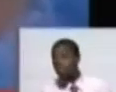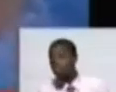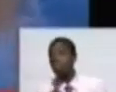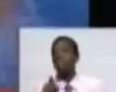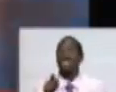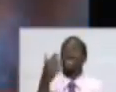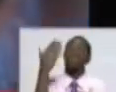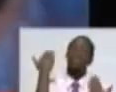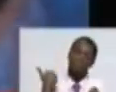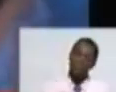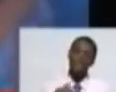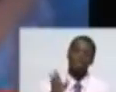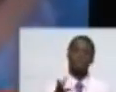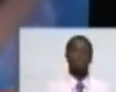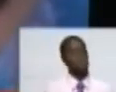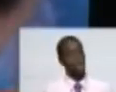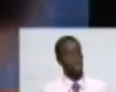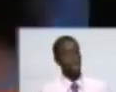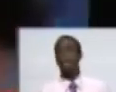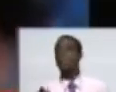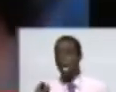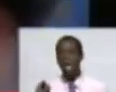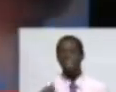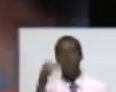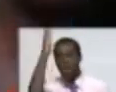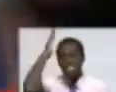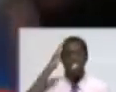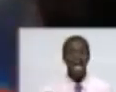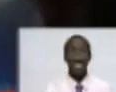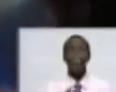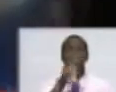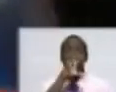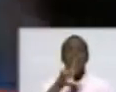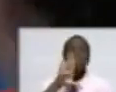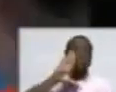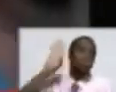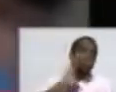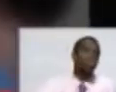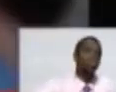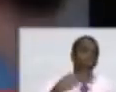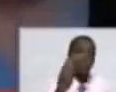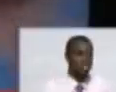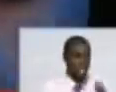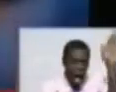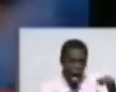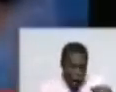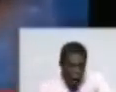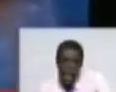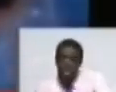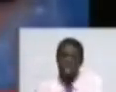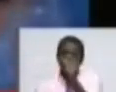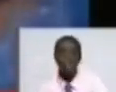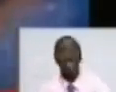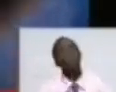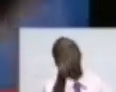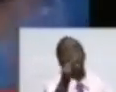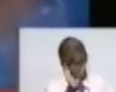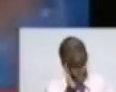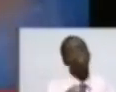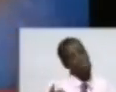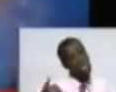allá. Porque ella no agarró sus hijos, la perra sucia esa. Ah, va a agarrar el carajito, va a agarrar, que meta a tus hijos,